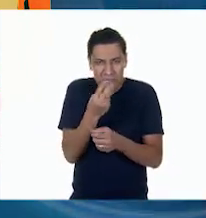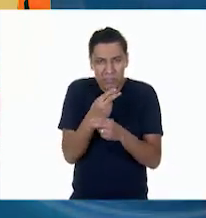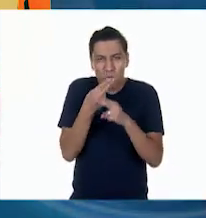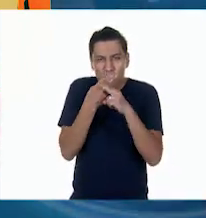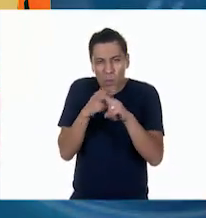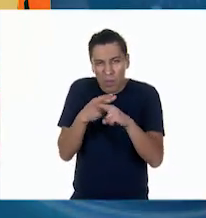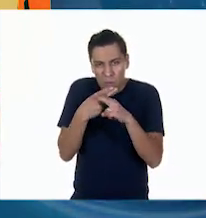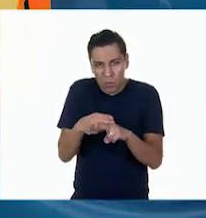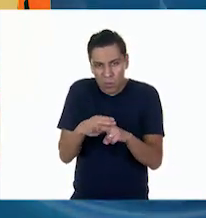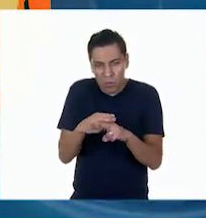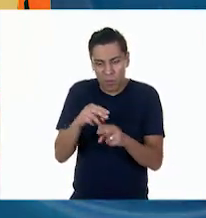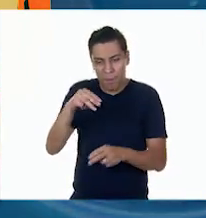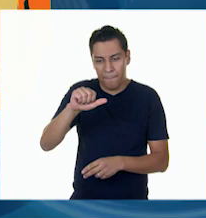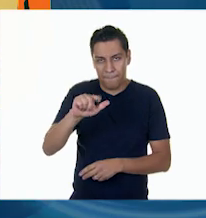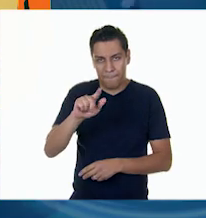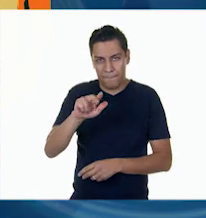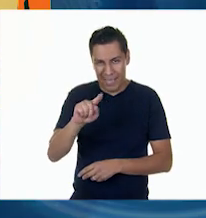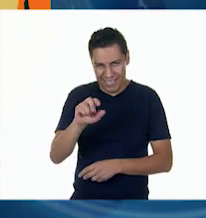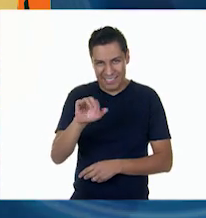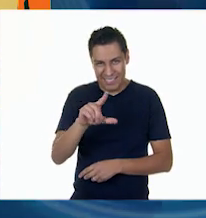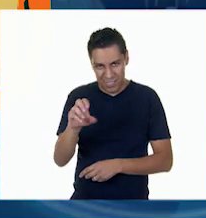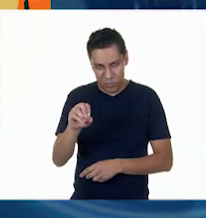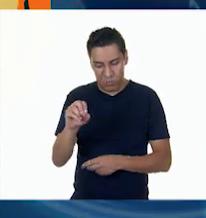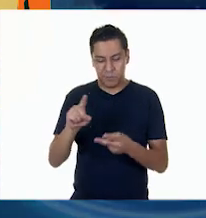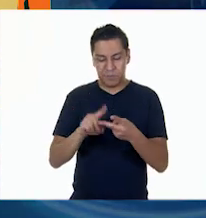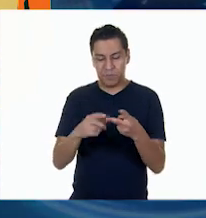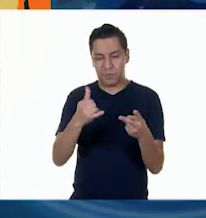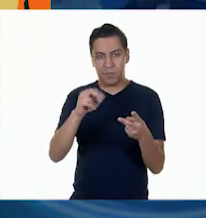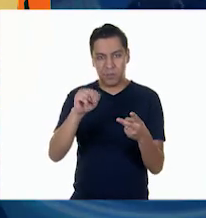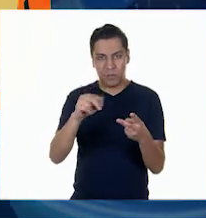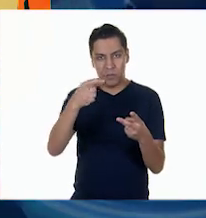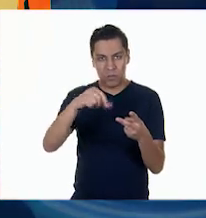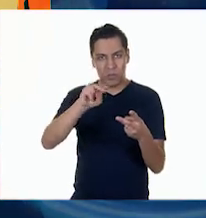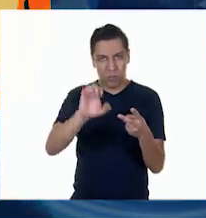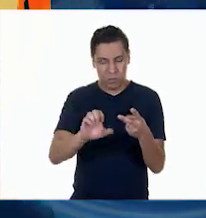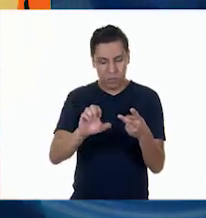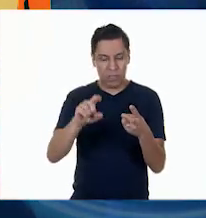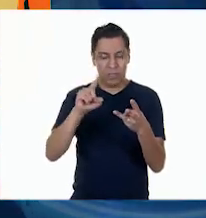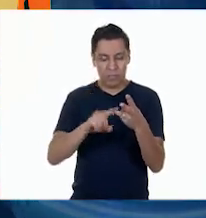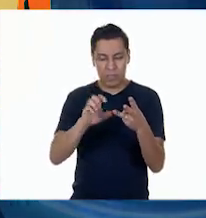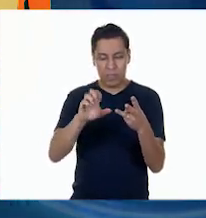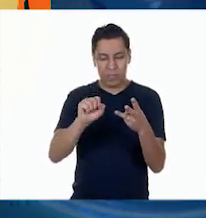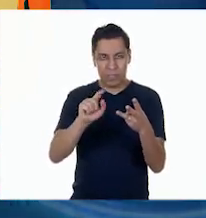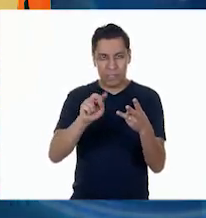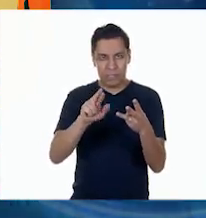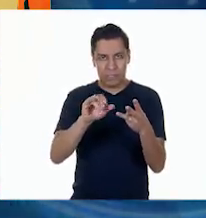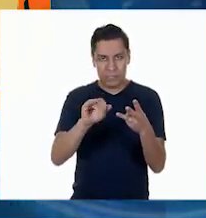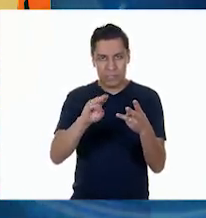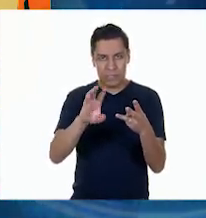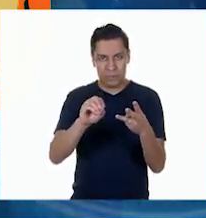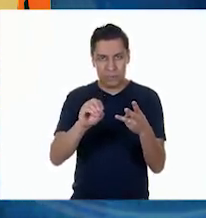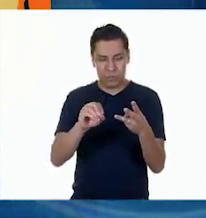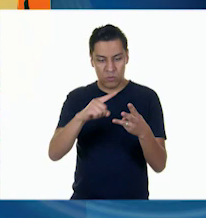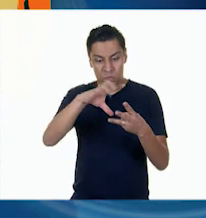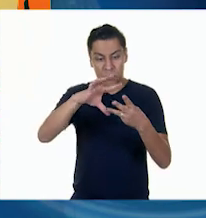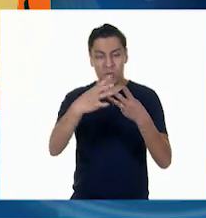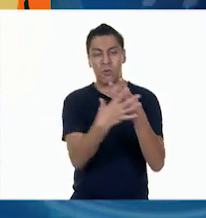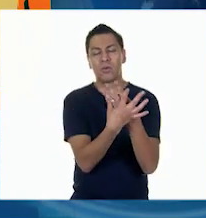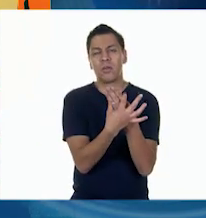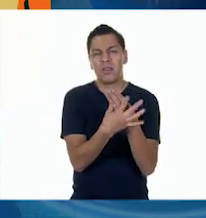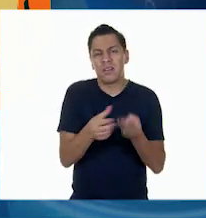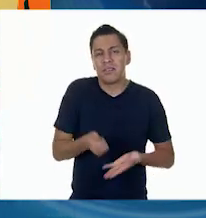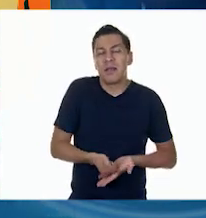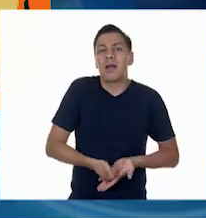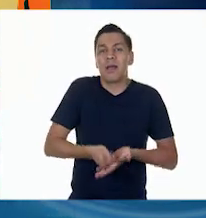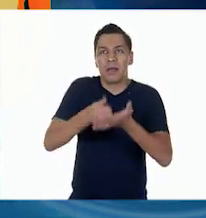es el martillo, el yunque y el estribo. Esos tres huesecillos transmiten el sonido hacia el